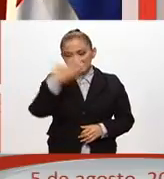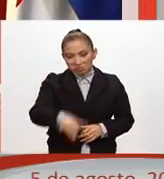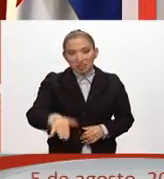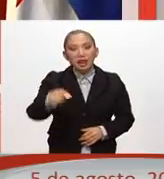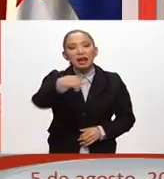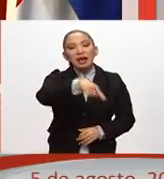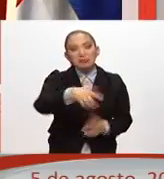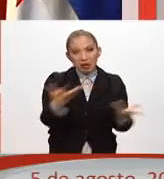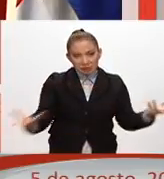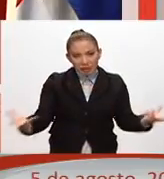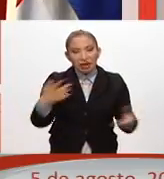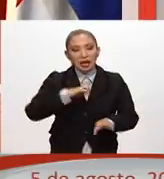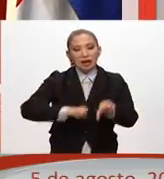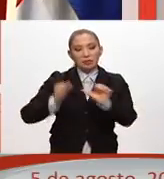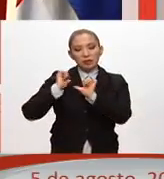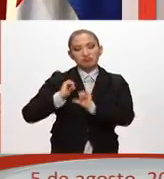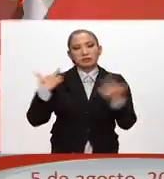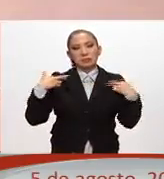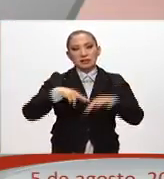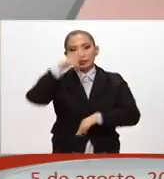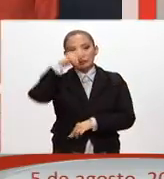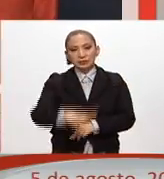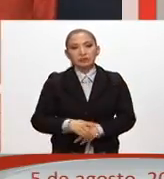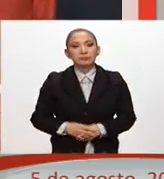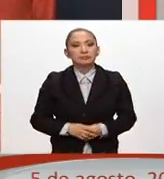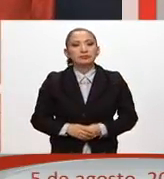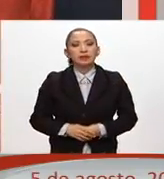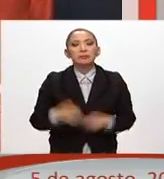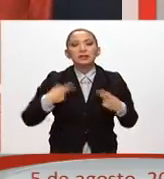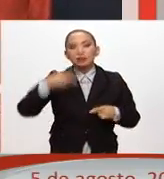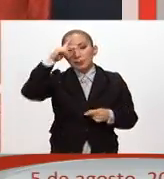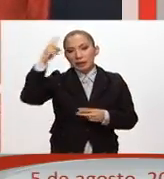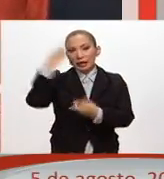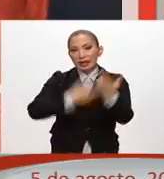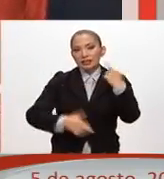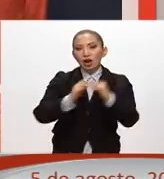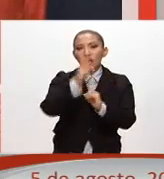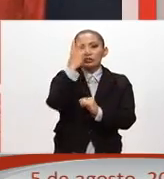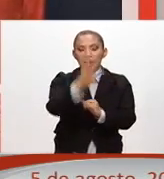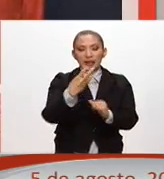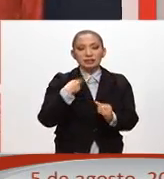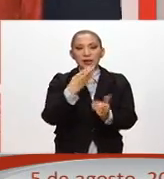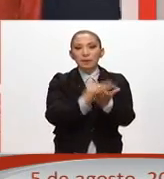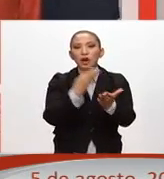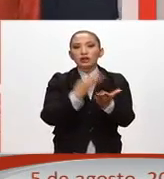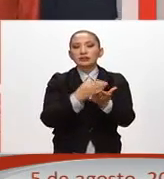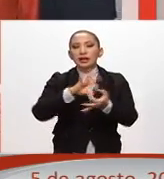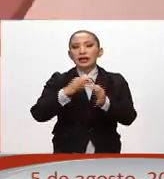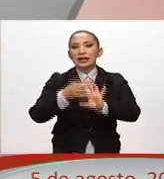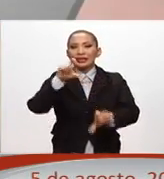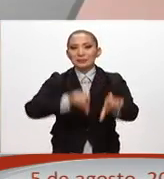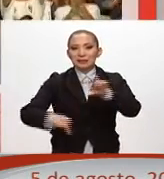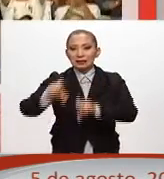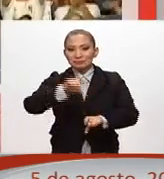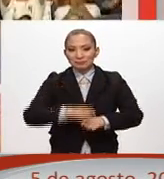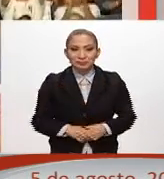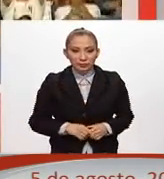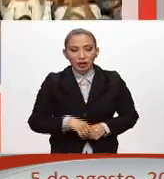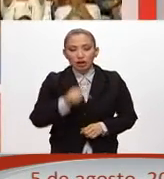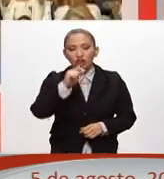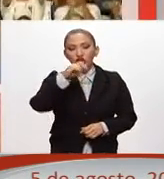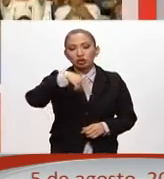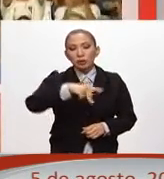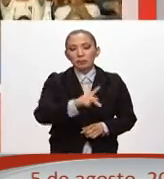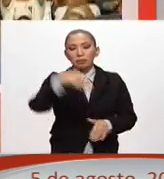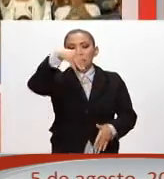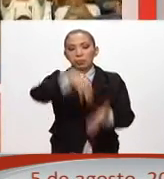hacer, grandes embajadores de México. Mexicanos regresan con 3 bronces de la Olimpiada de Química. Donald Trump